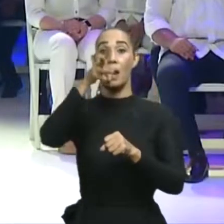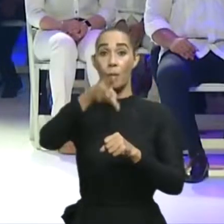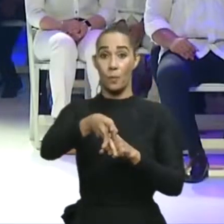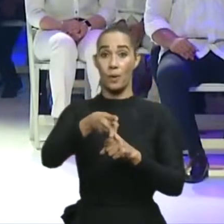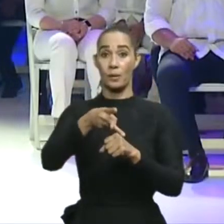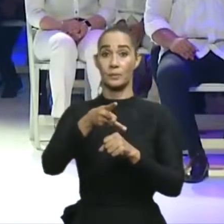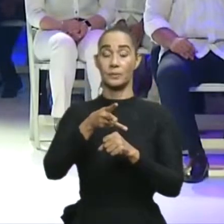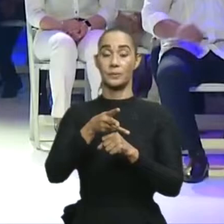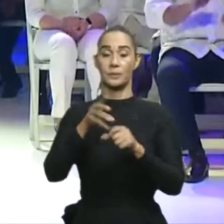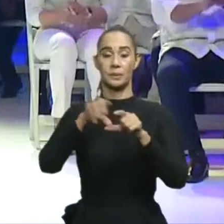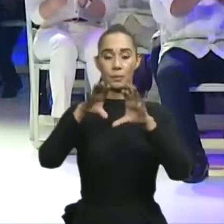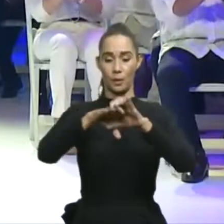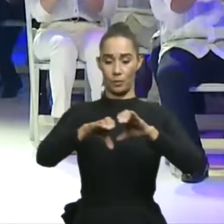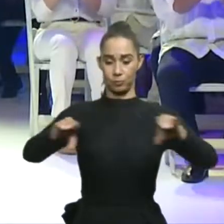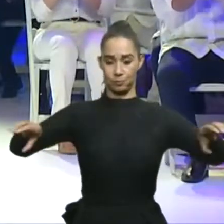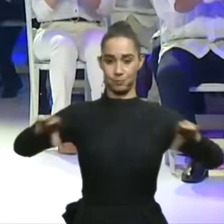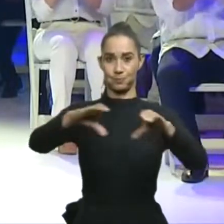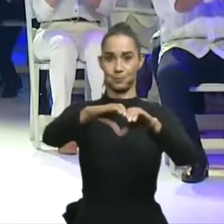alcantarillado